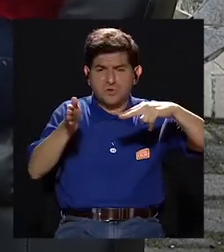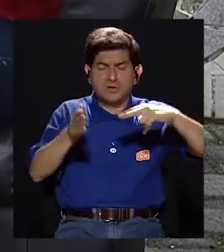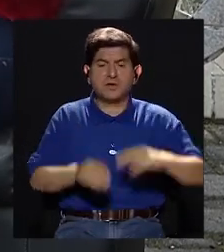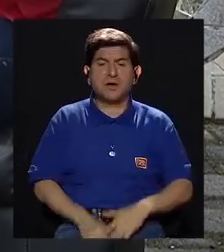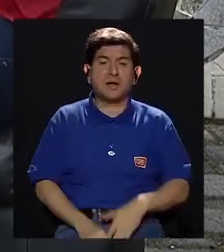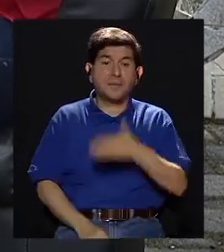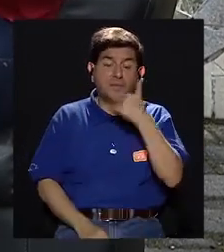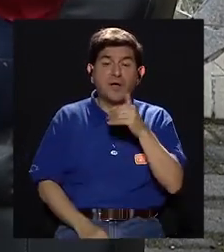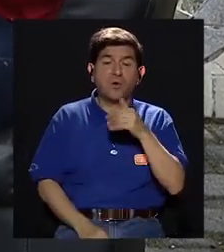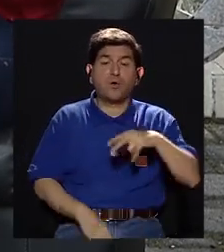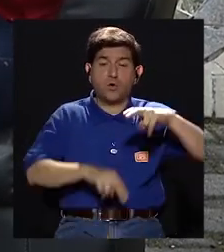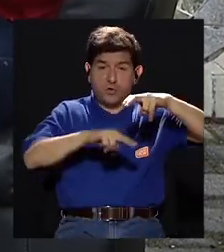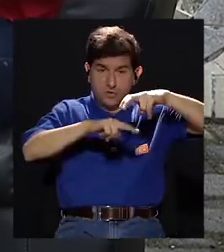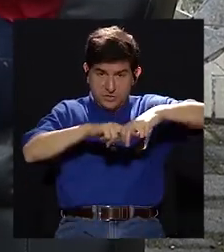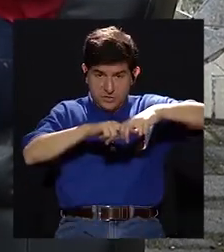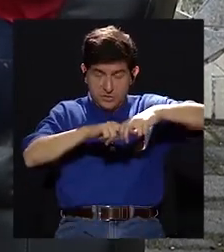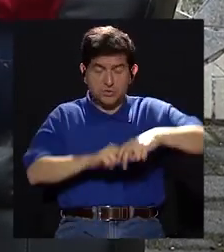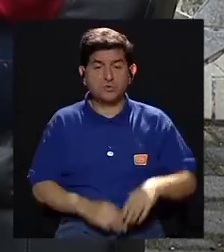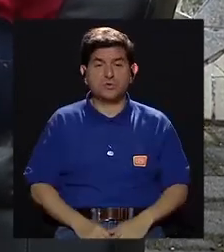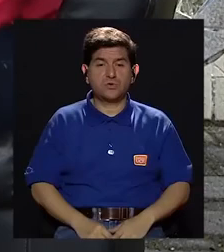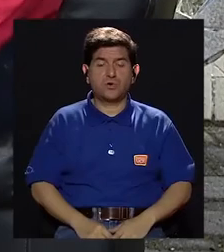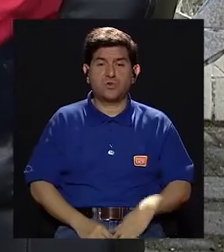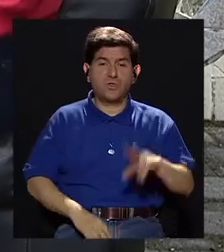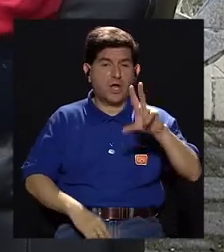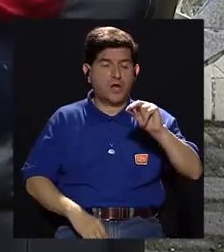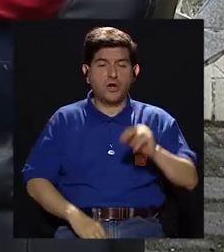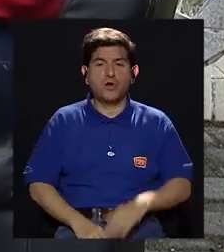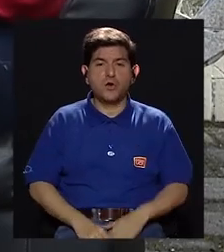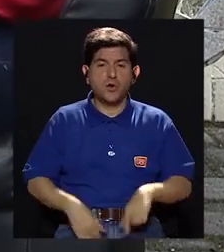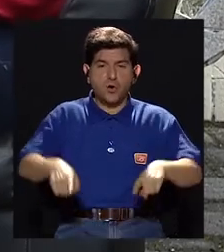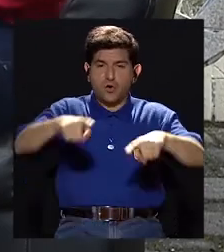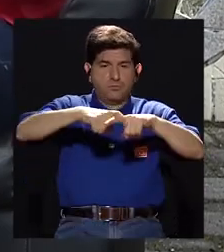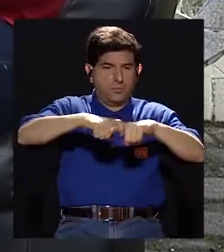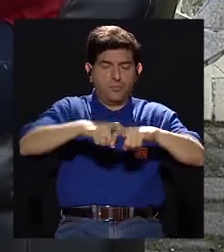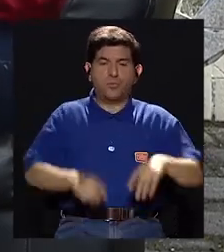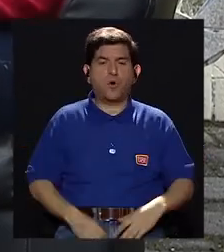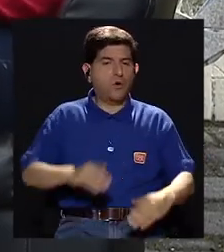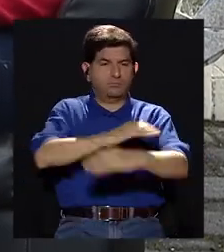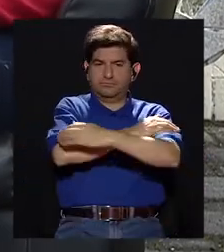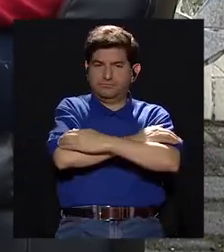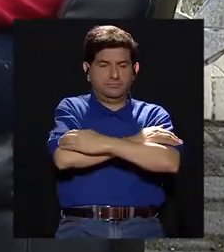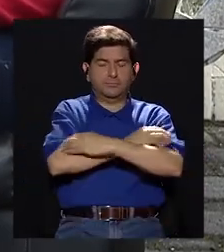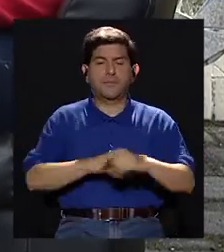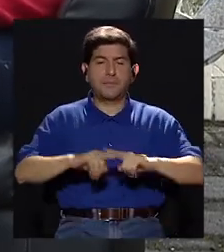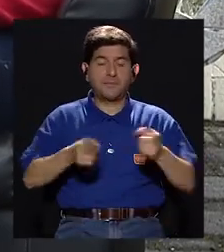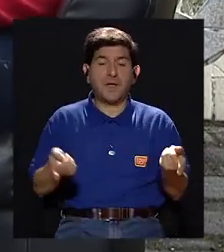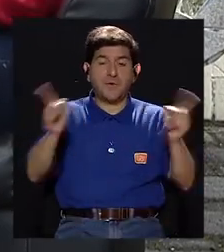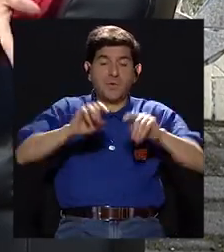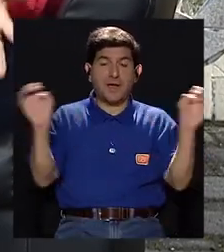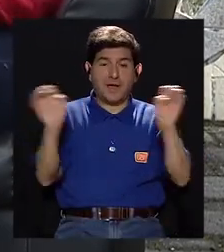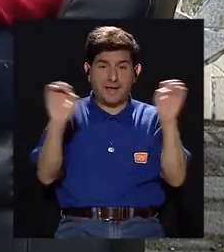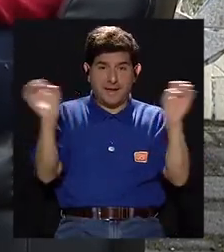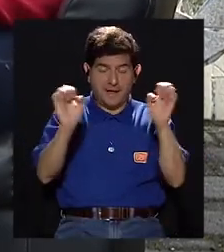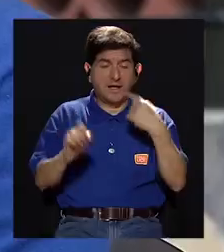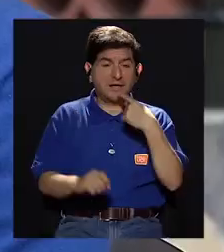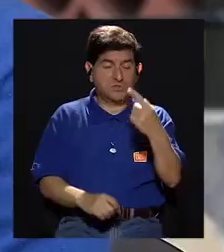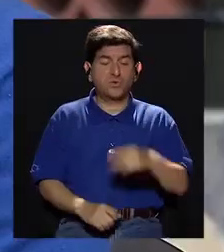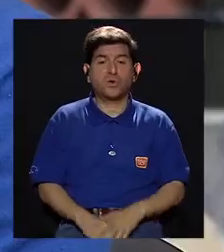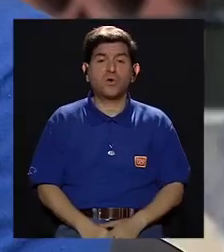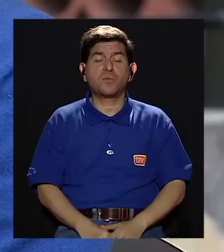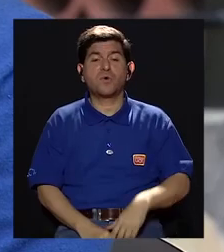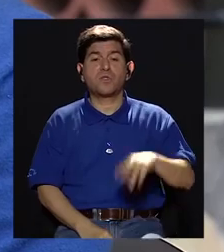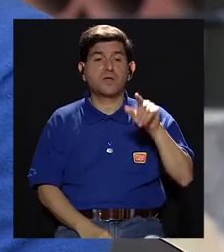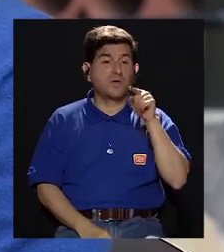Se recomienda sentado, sin cruzar las manos ni las piernas, es lo ideal, pero en cualquier posición. En caso de emergencia, por ejemplo, como